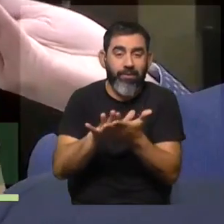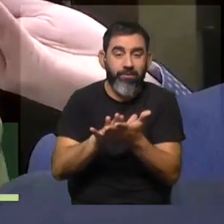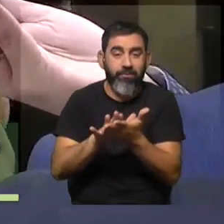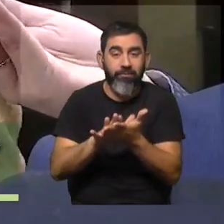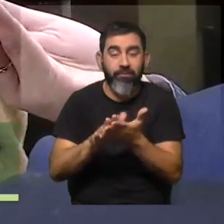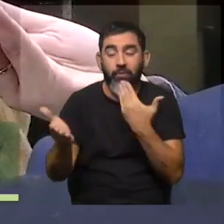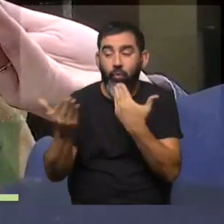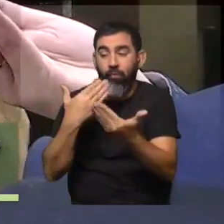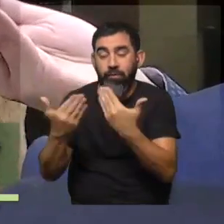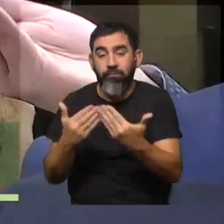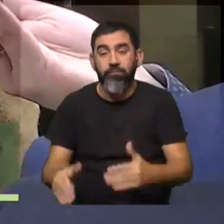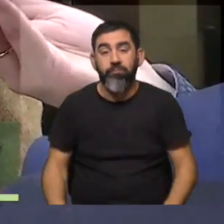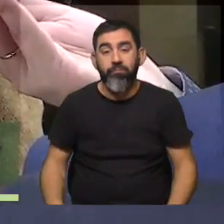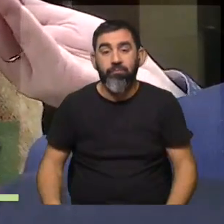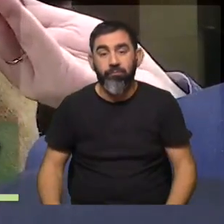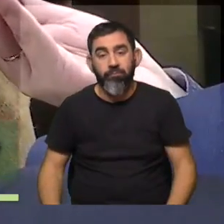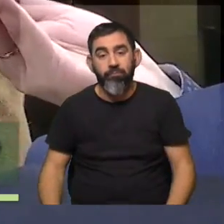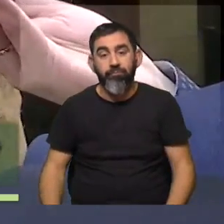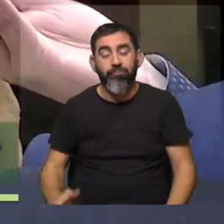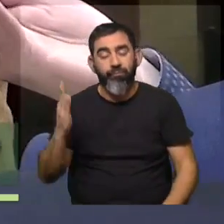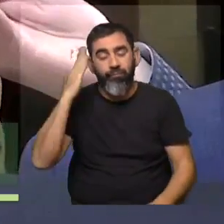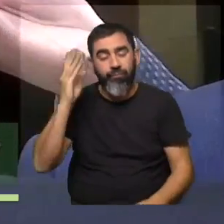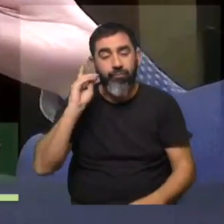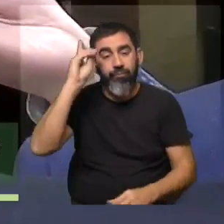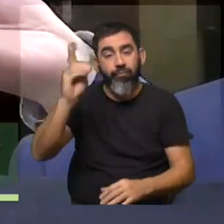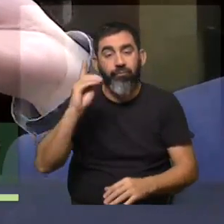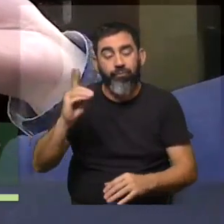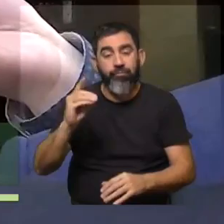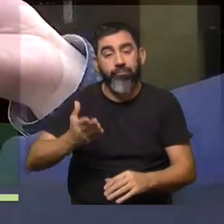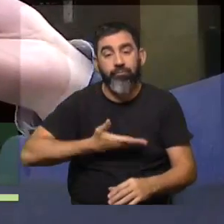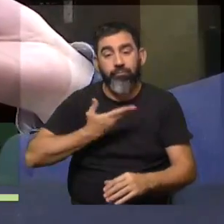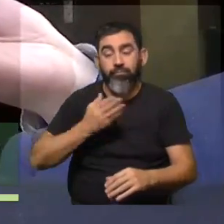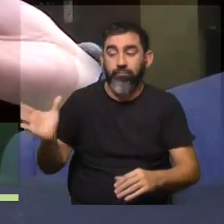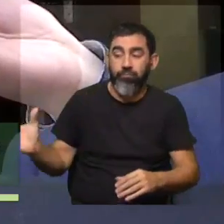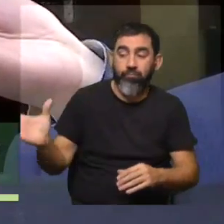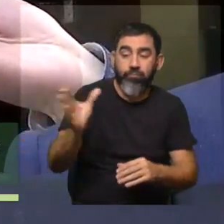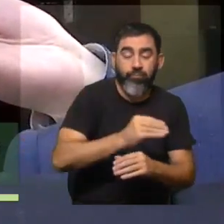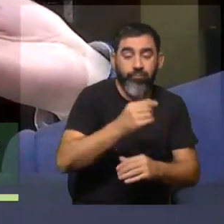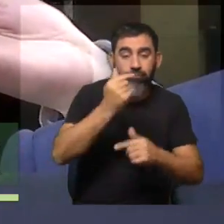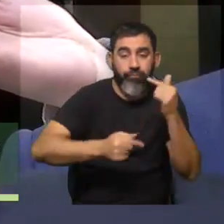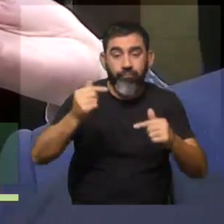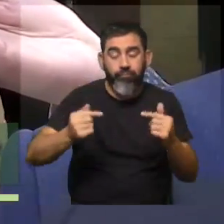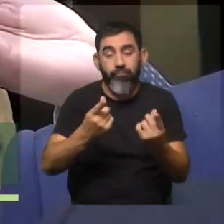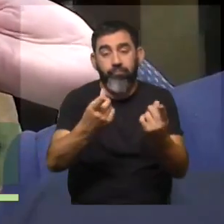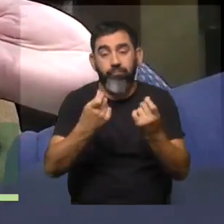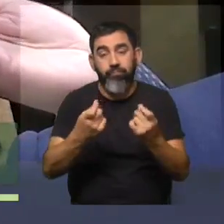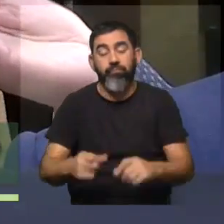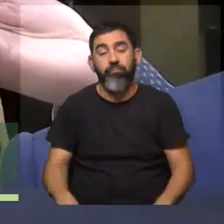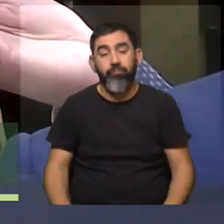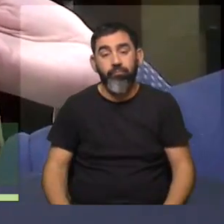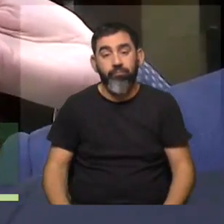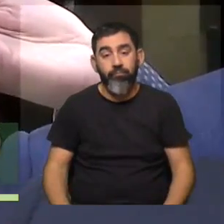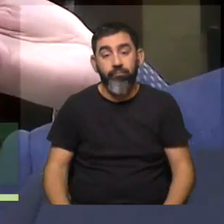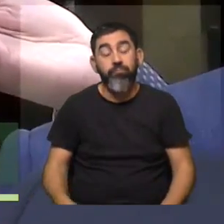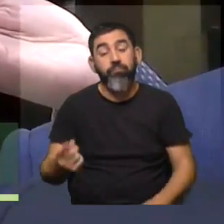lo que conversamos porque ustedes saben los legisladores tienen que atender los reclamos de todos los organismos que tienen necesidades múltiples Pero